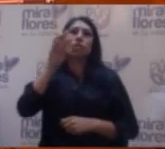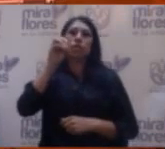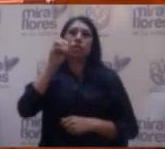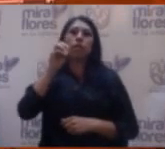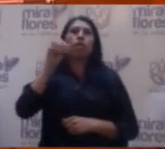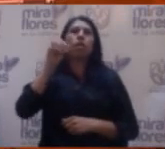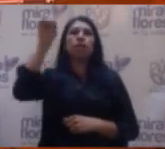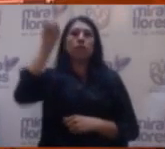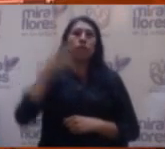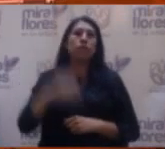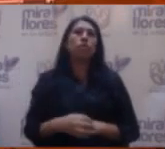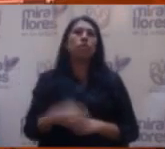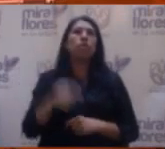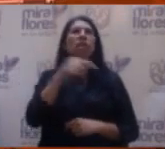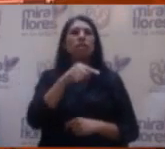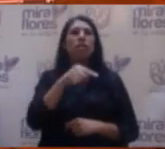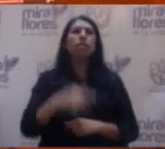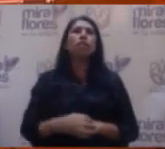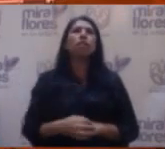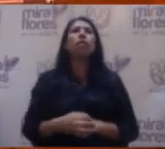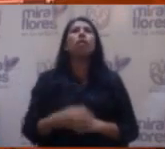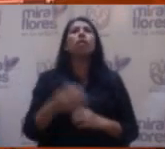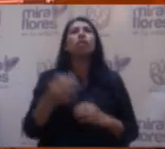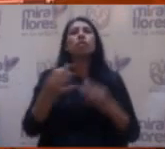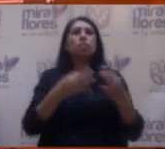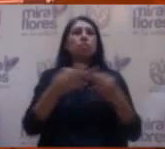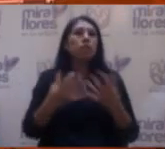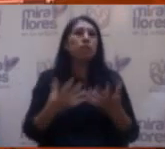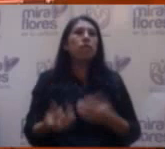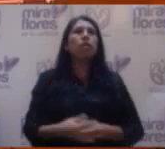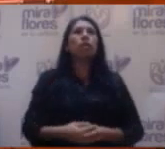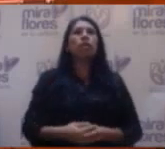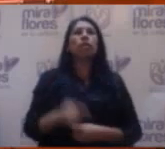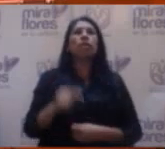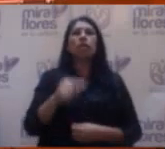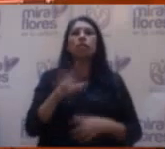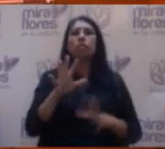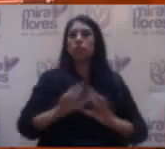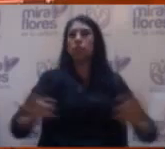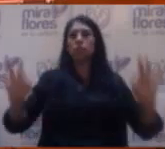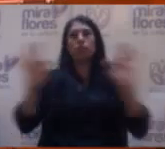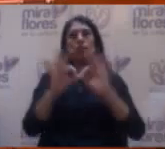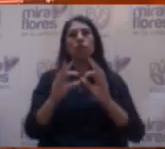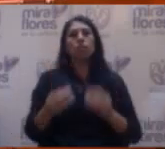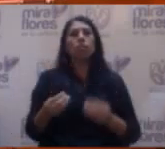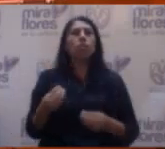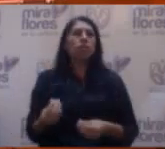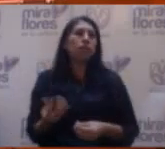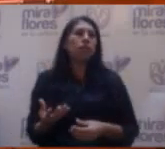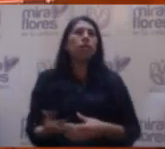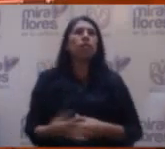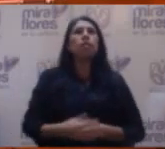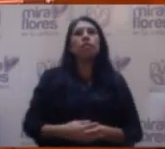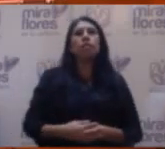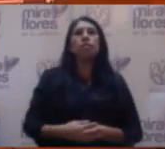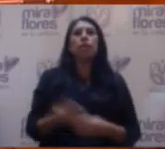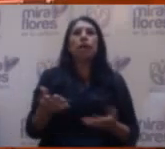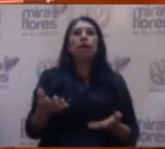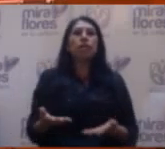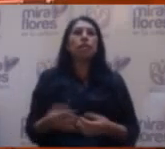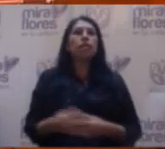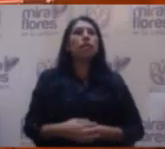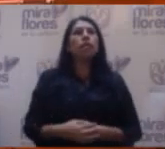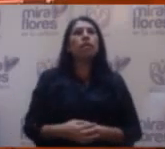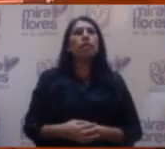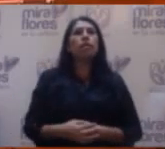y se señala que es una práctica que tiene un valor muy grande porque hay una combinación